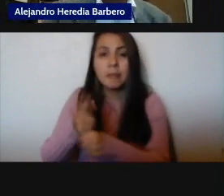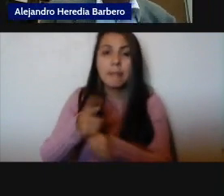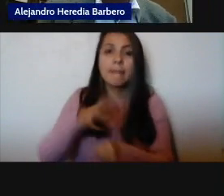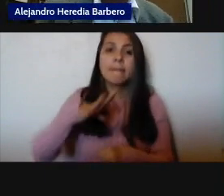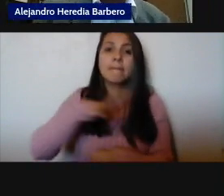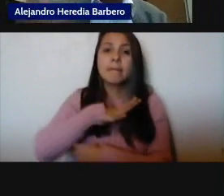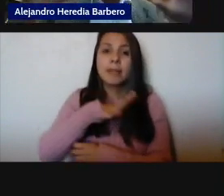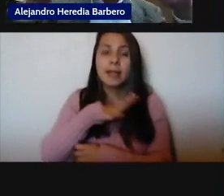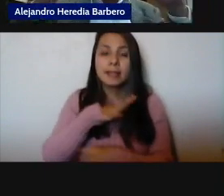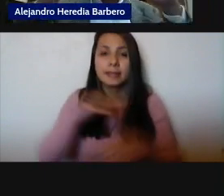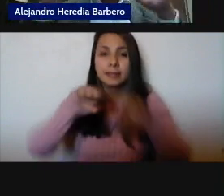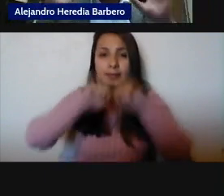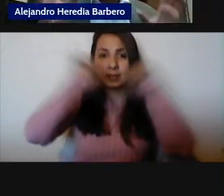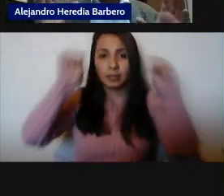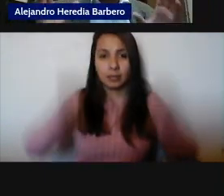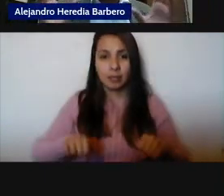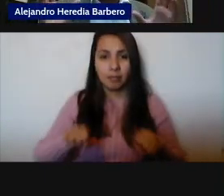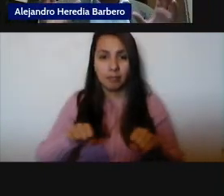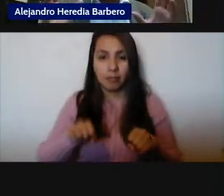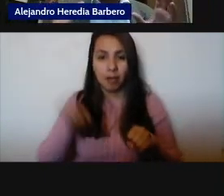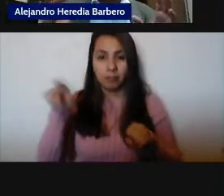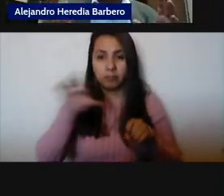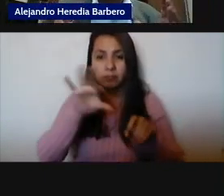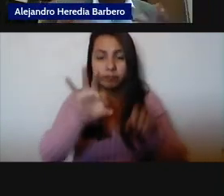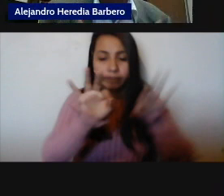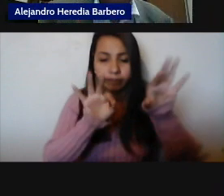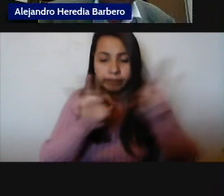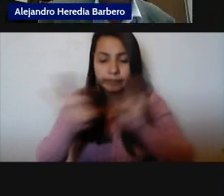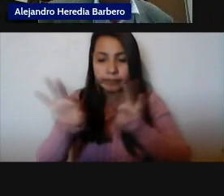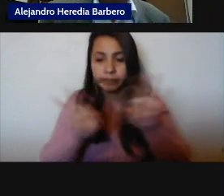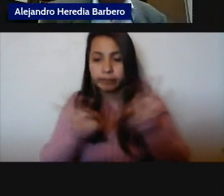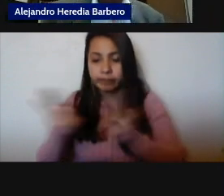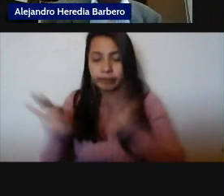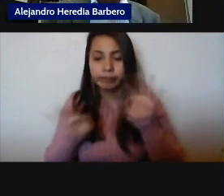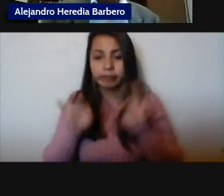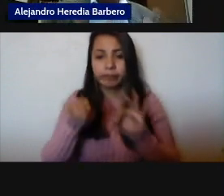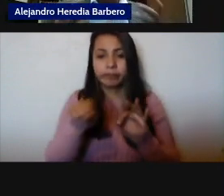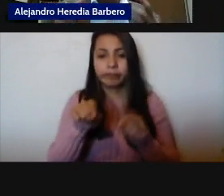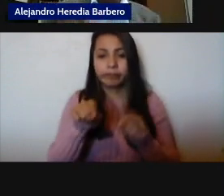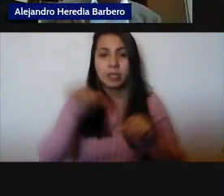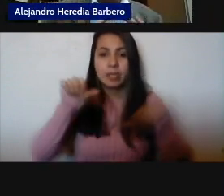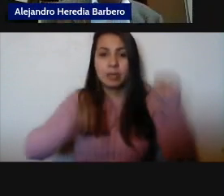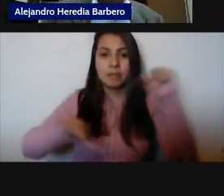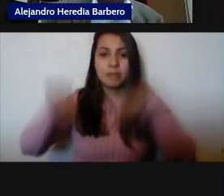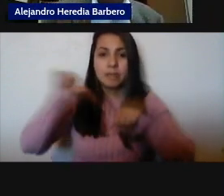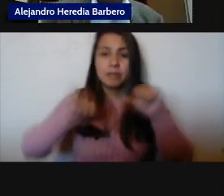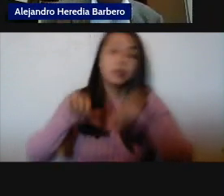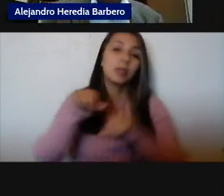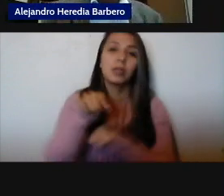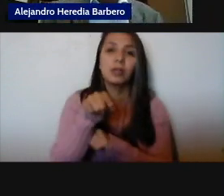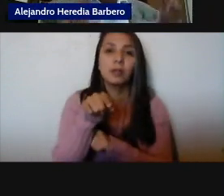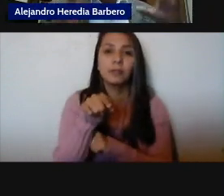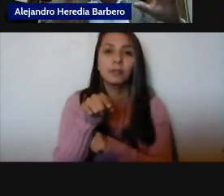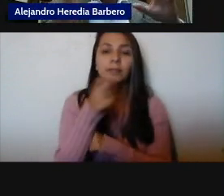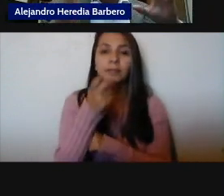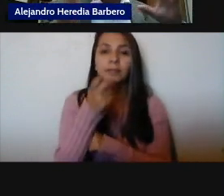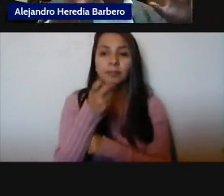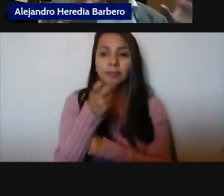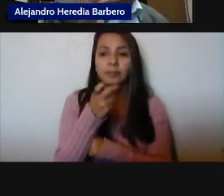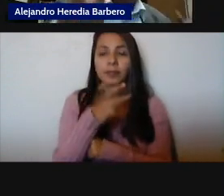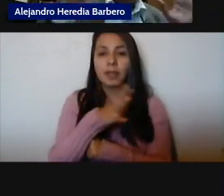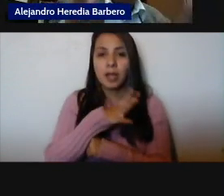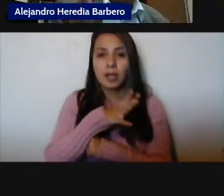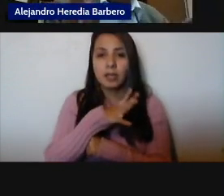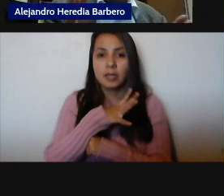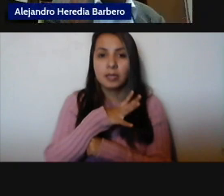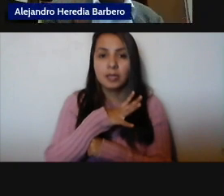que estamos viendo es que hay un sistema de selección, un tipo de selección química, en